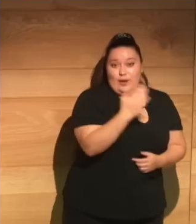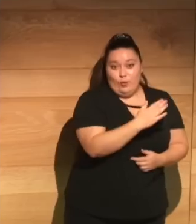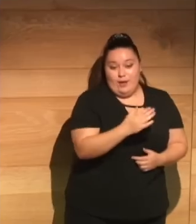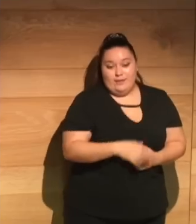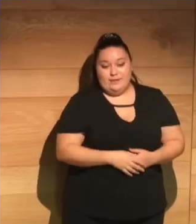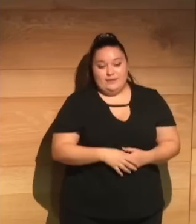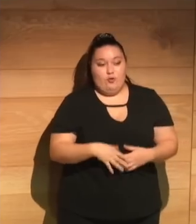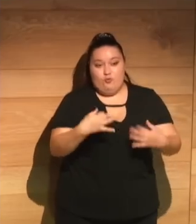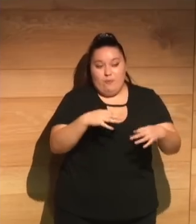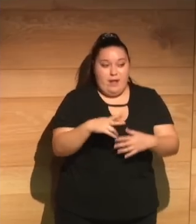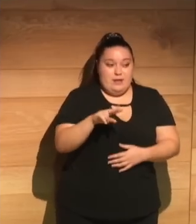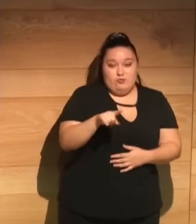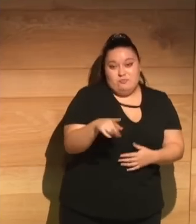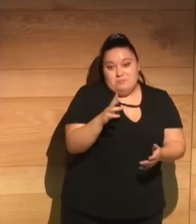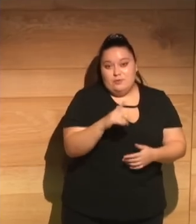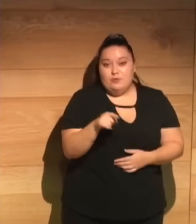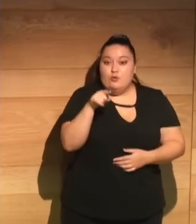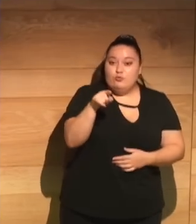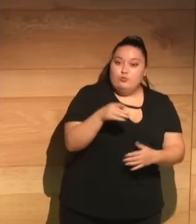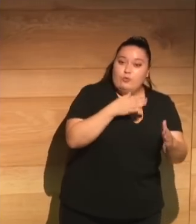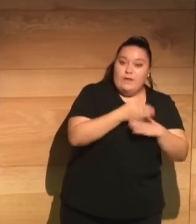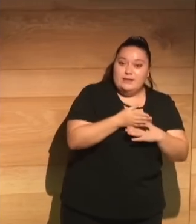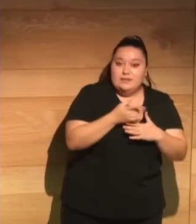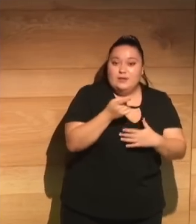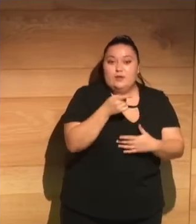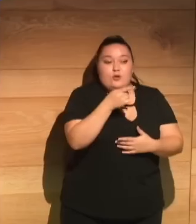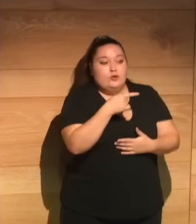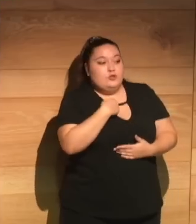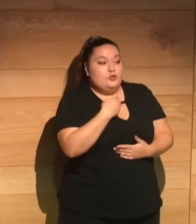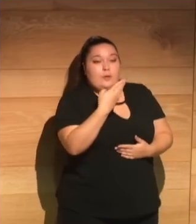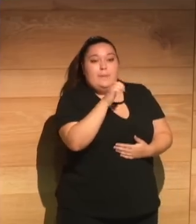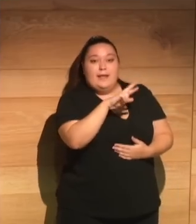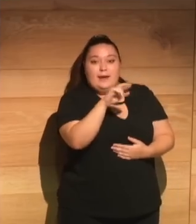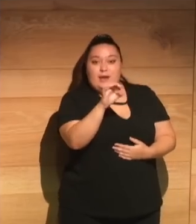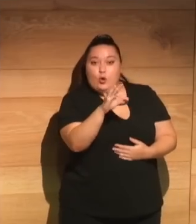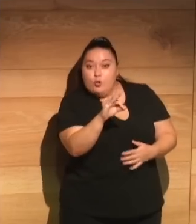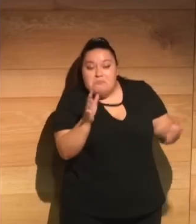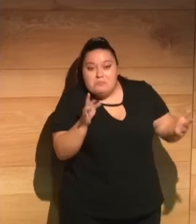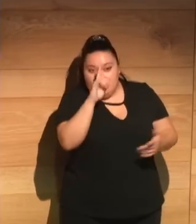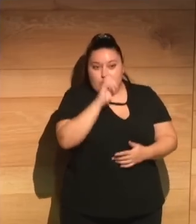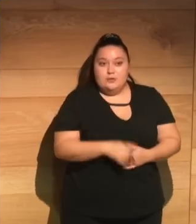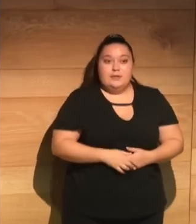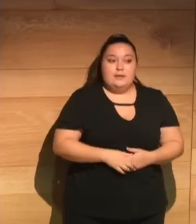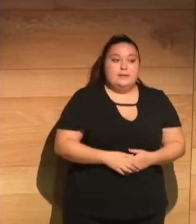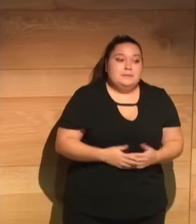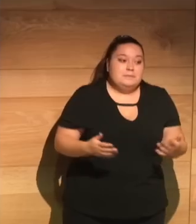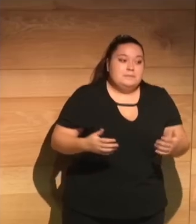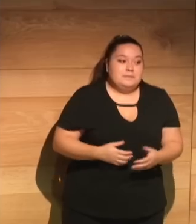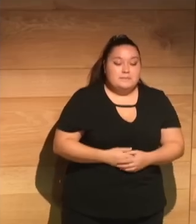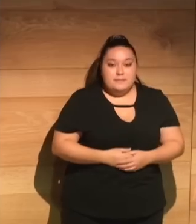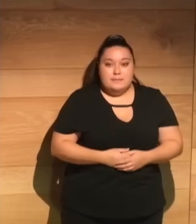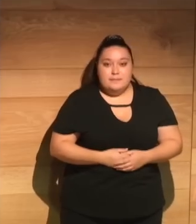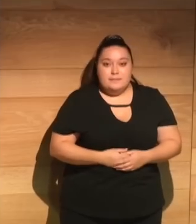aquí presumiendo y es irregular. Yo aberro, tú vas, yo aberreo, tú aberrates. Un saludo al aberroncho también. Los campos